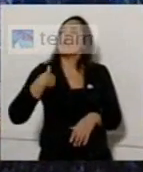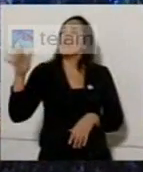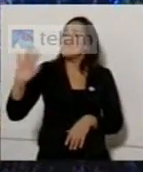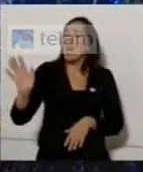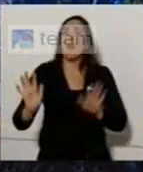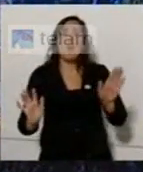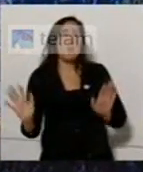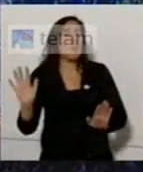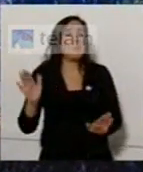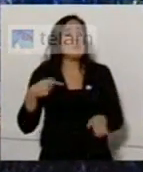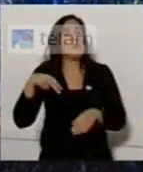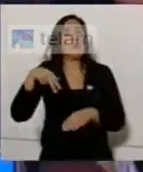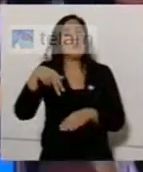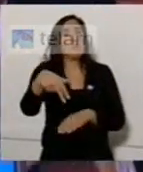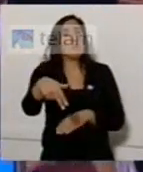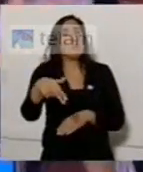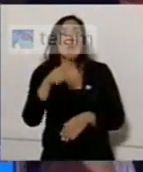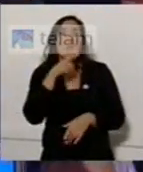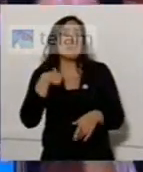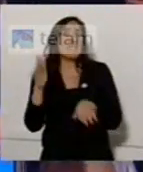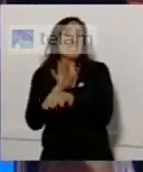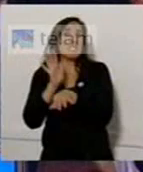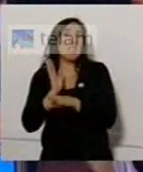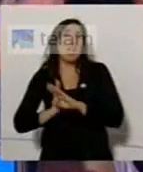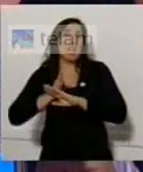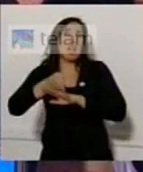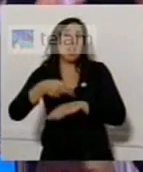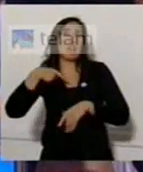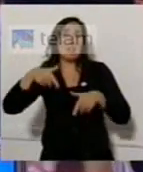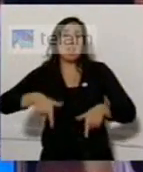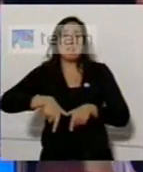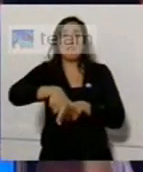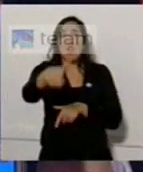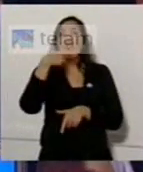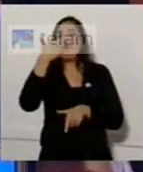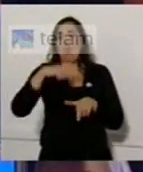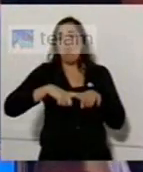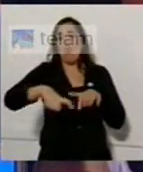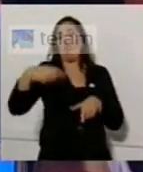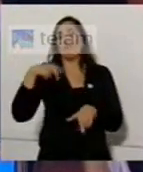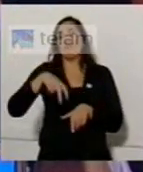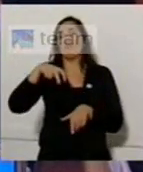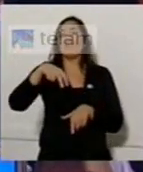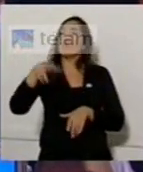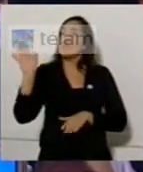casi parecía una estrella de cine que entraba por la red carpet al Parlamento.